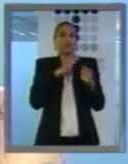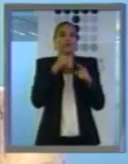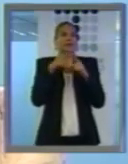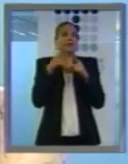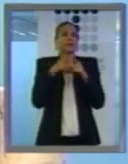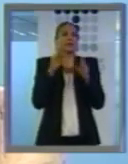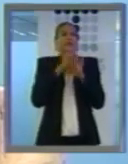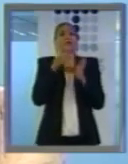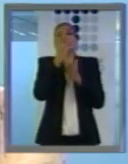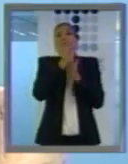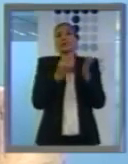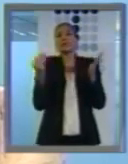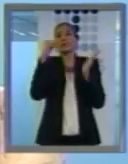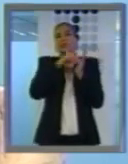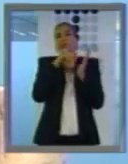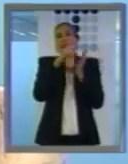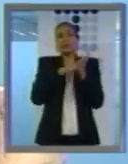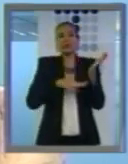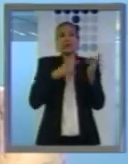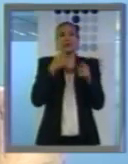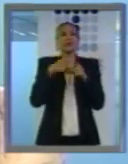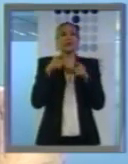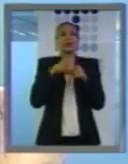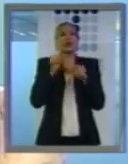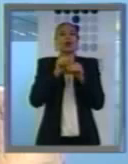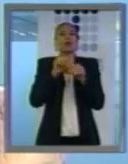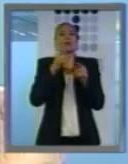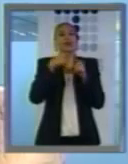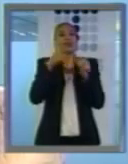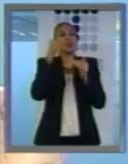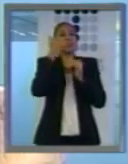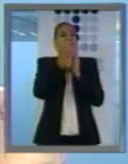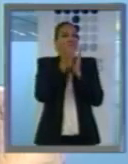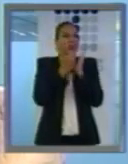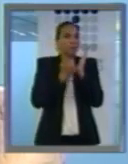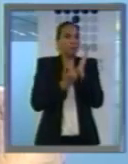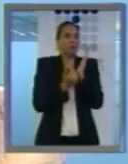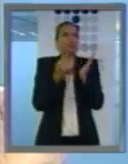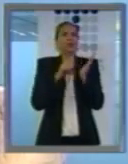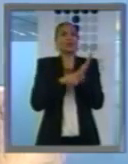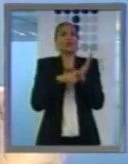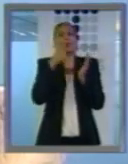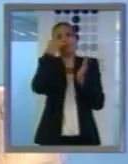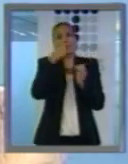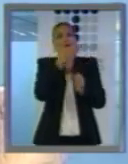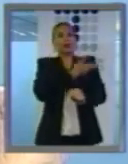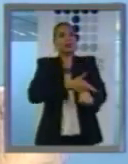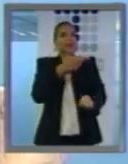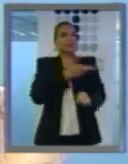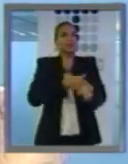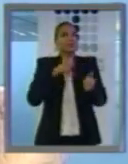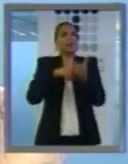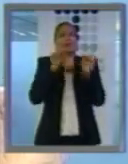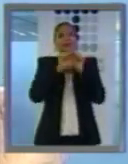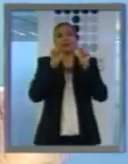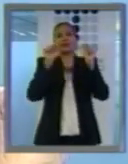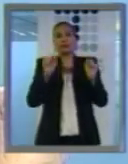diseño en el cual dejan el diseño de los lineamientos y de la formación del